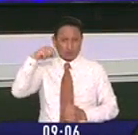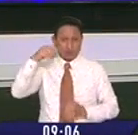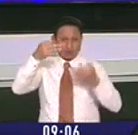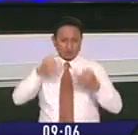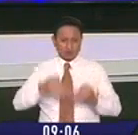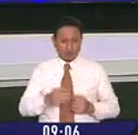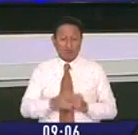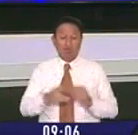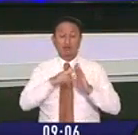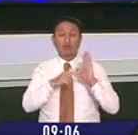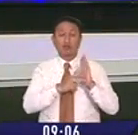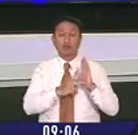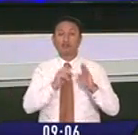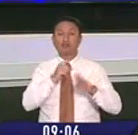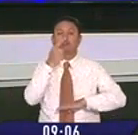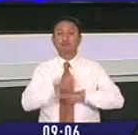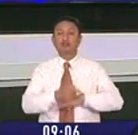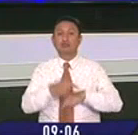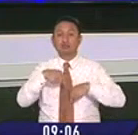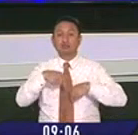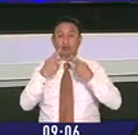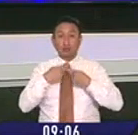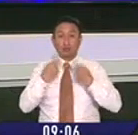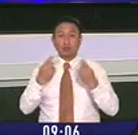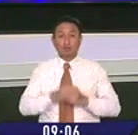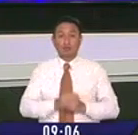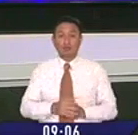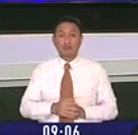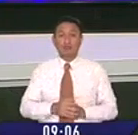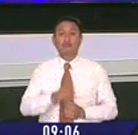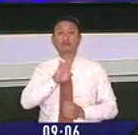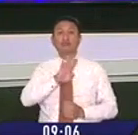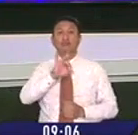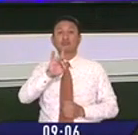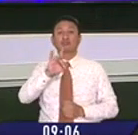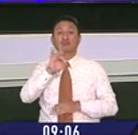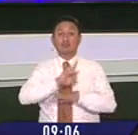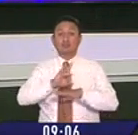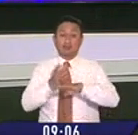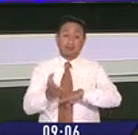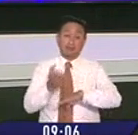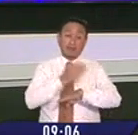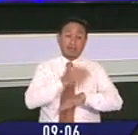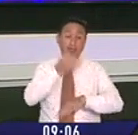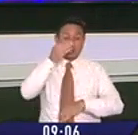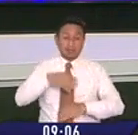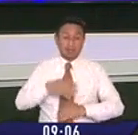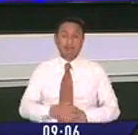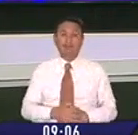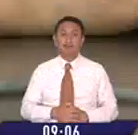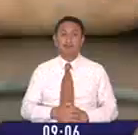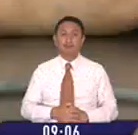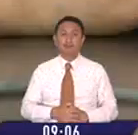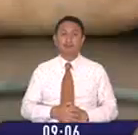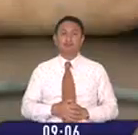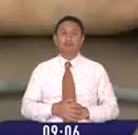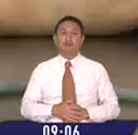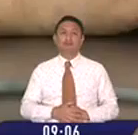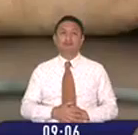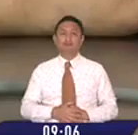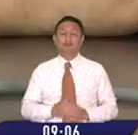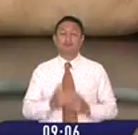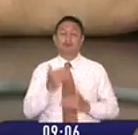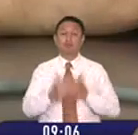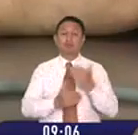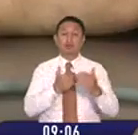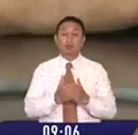al reglamento que dispone la publicación de este recurso 48 horas antes de que rindan la prueba. El proceso